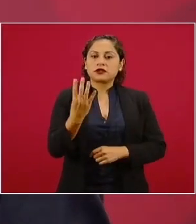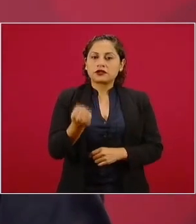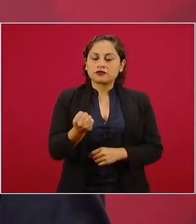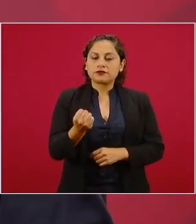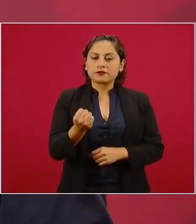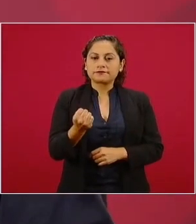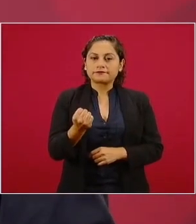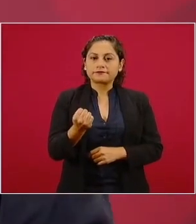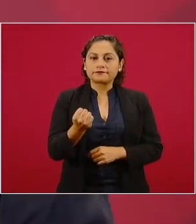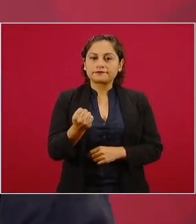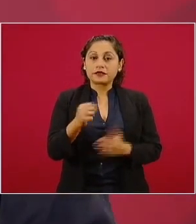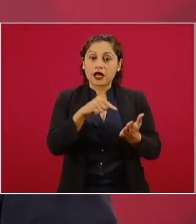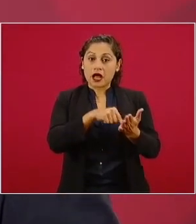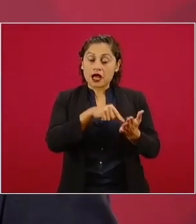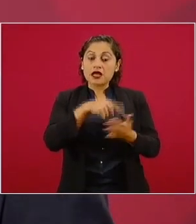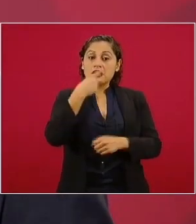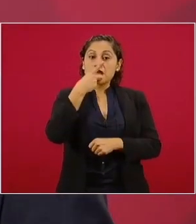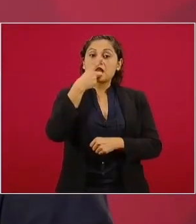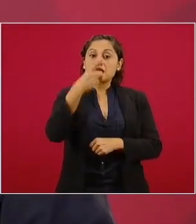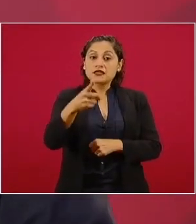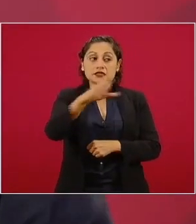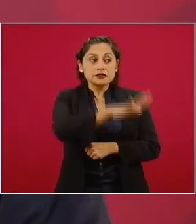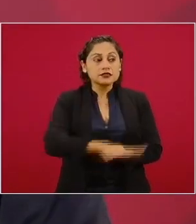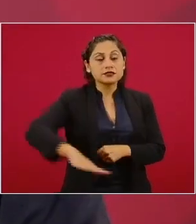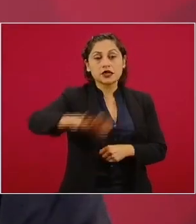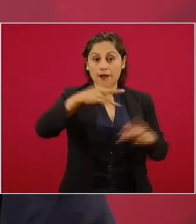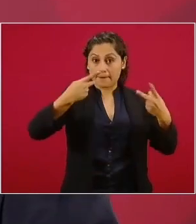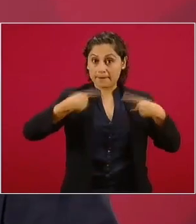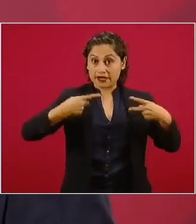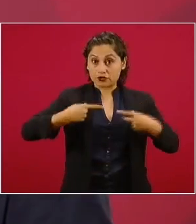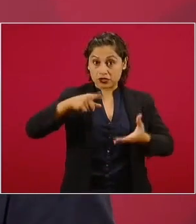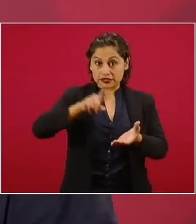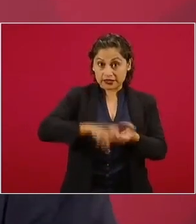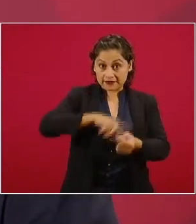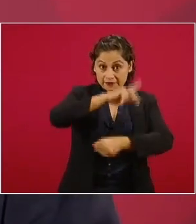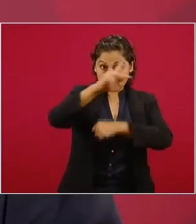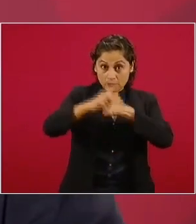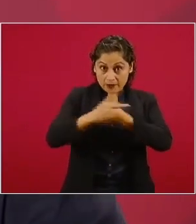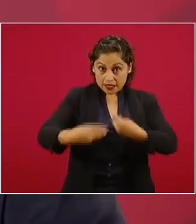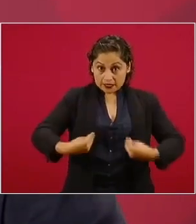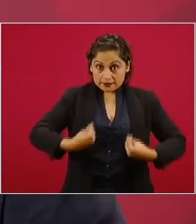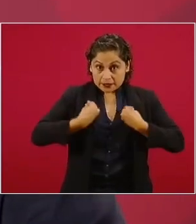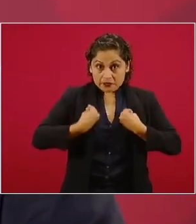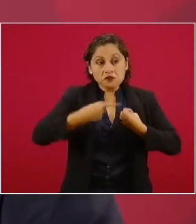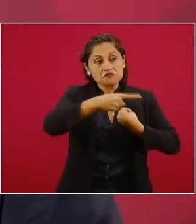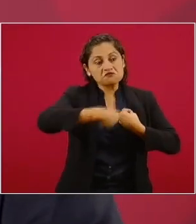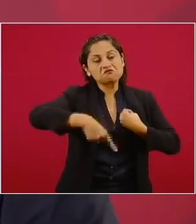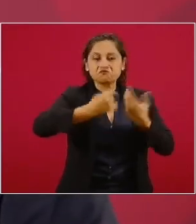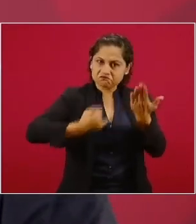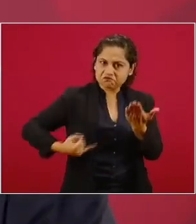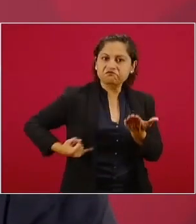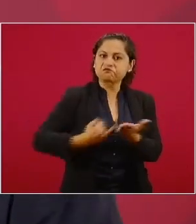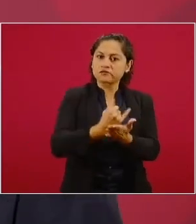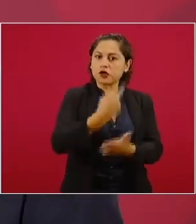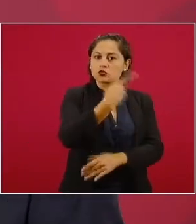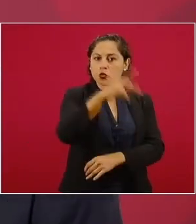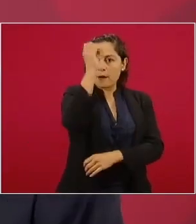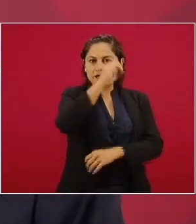de que el poder dimana del pueblo y se instituye para su beneficio, y el pueblo tiene en todo